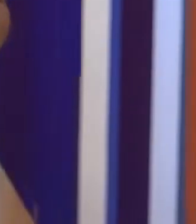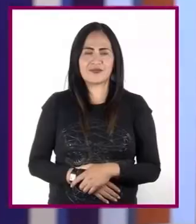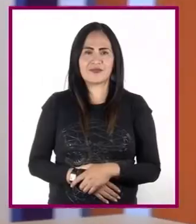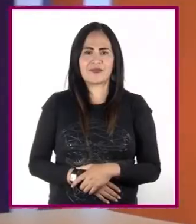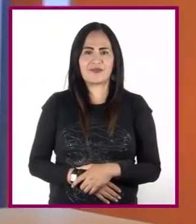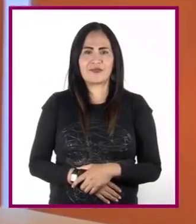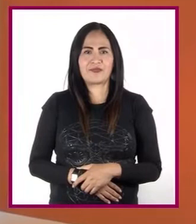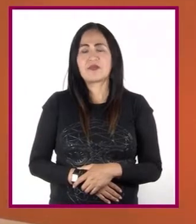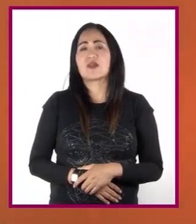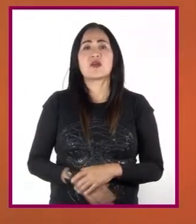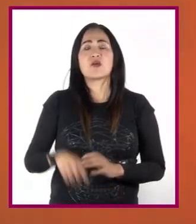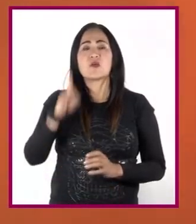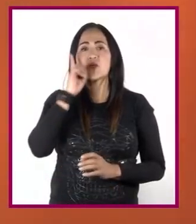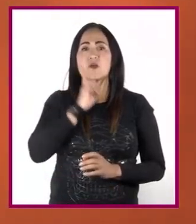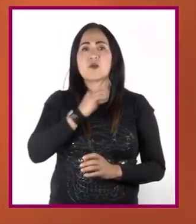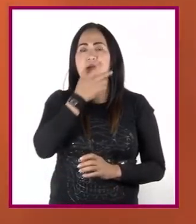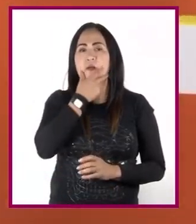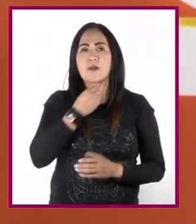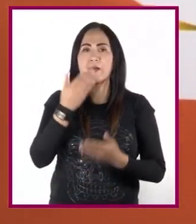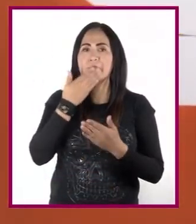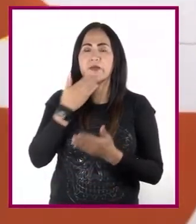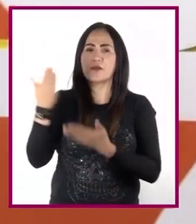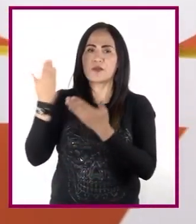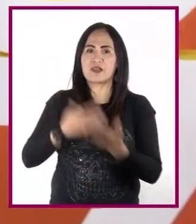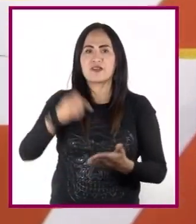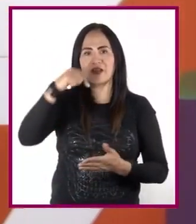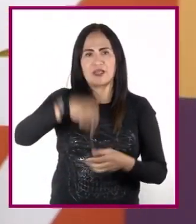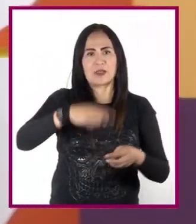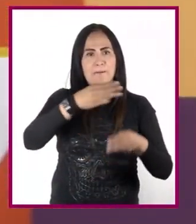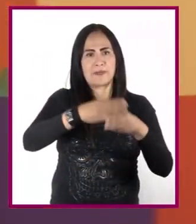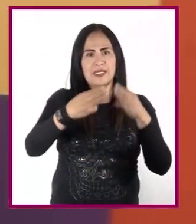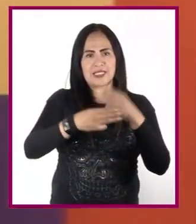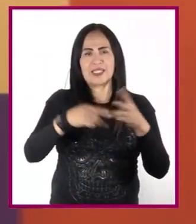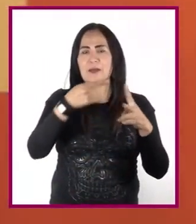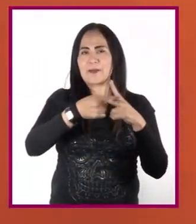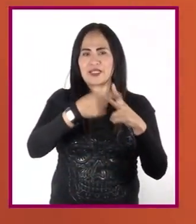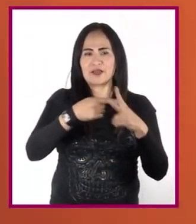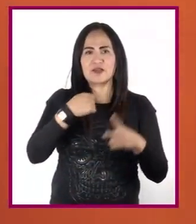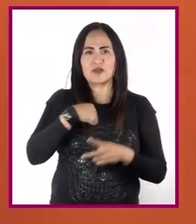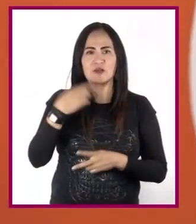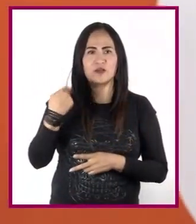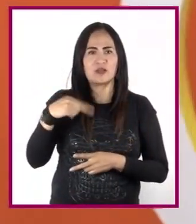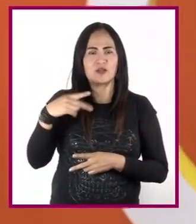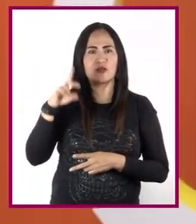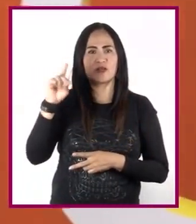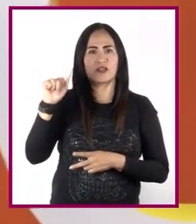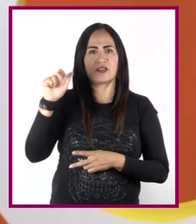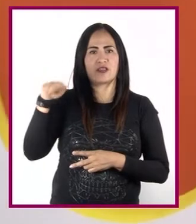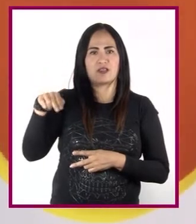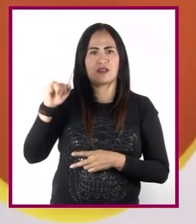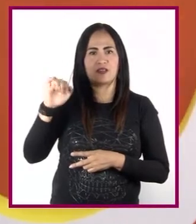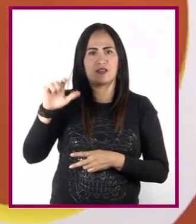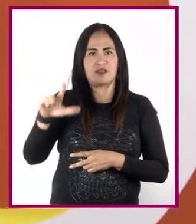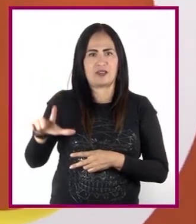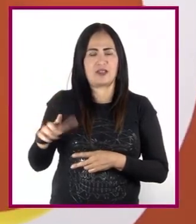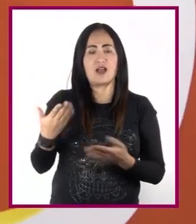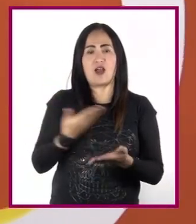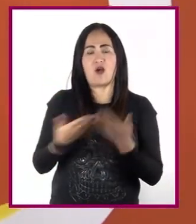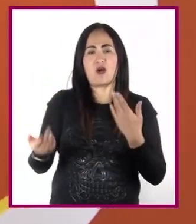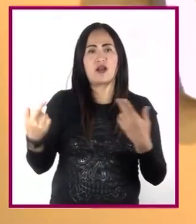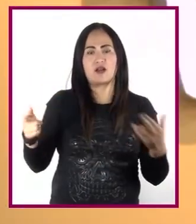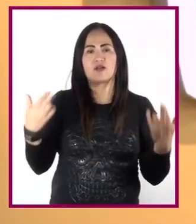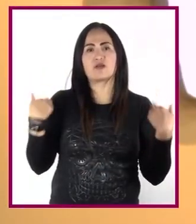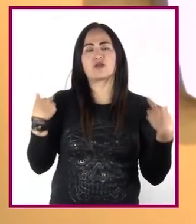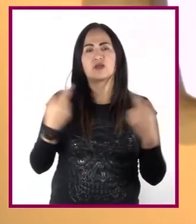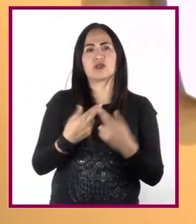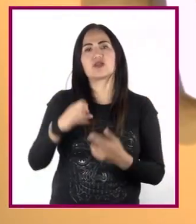Bienvenidas y bienvenidos a una sesión más de Aprende en Casa de la asignatura de Matemáticas. Mi nombre es Daniel Jaime y en esta ocasión me acompaña el profesor Alejandro